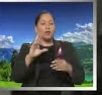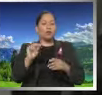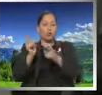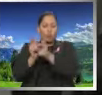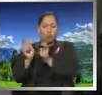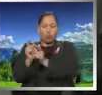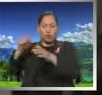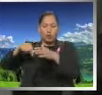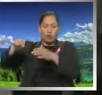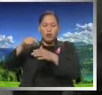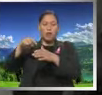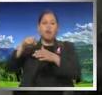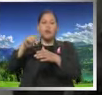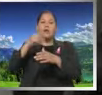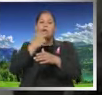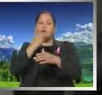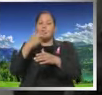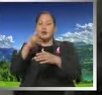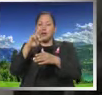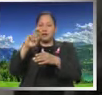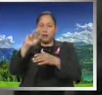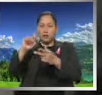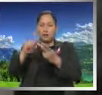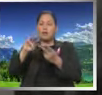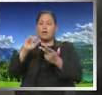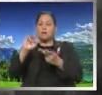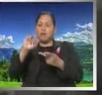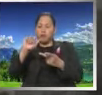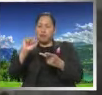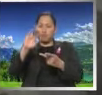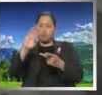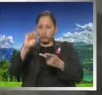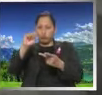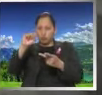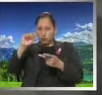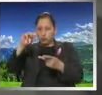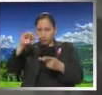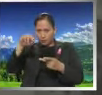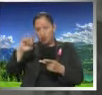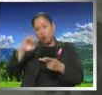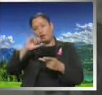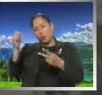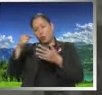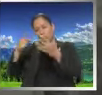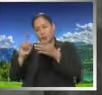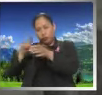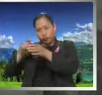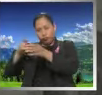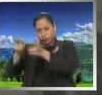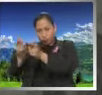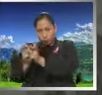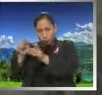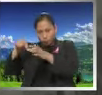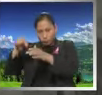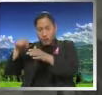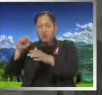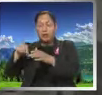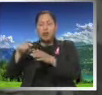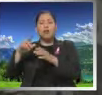estaba formado por Melquiades Herrera y Maris Bustamante, entre otros, también estaban generando como